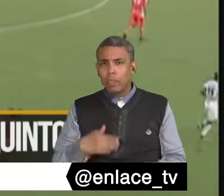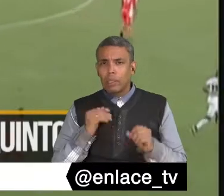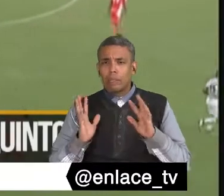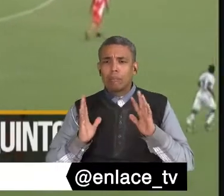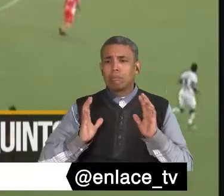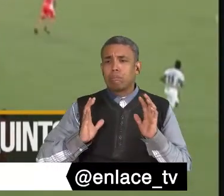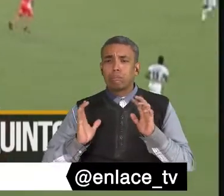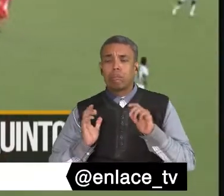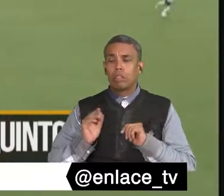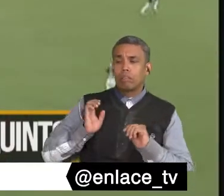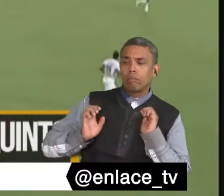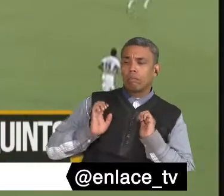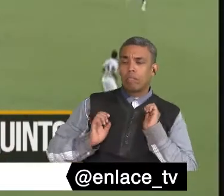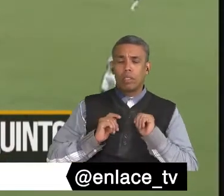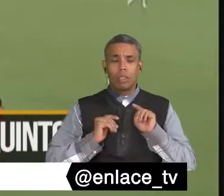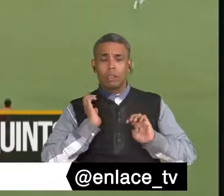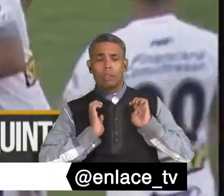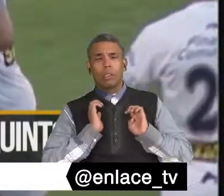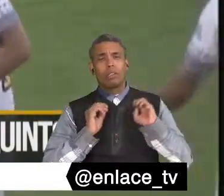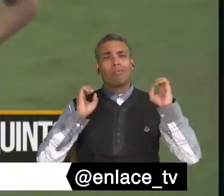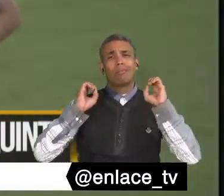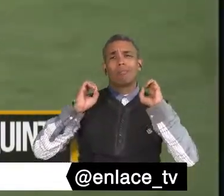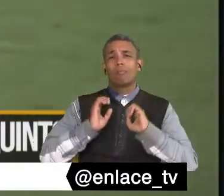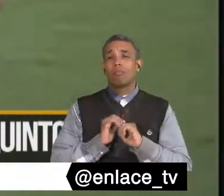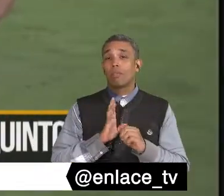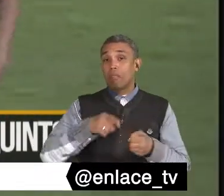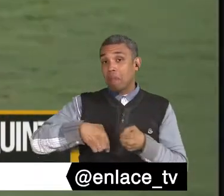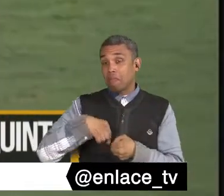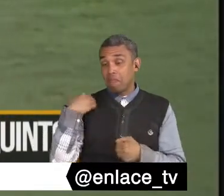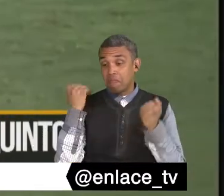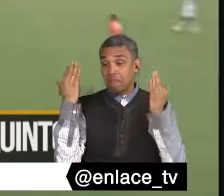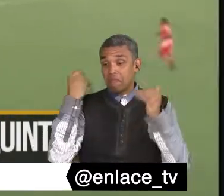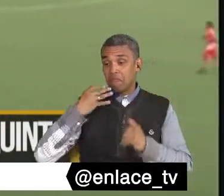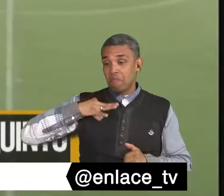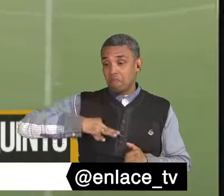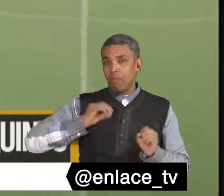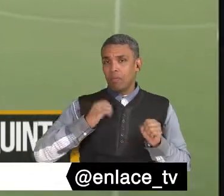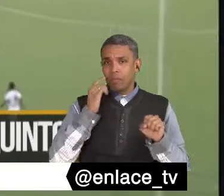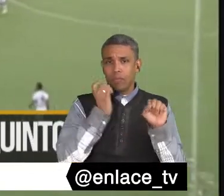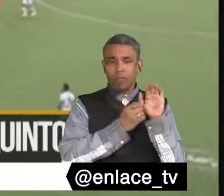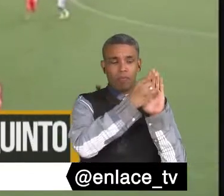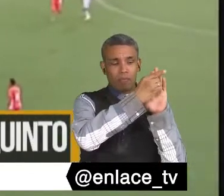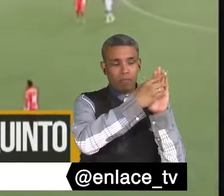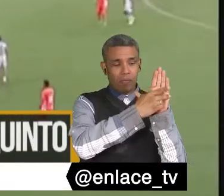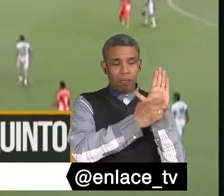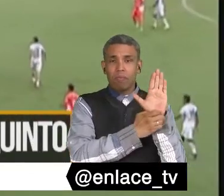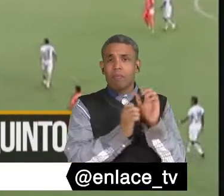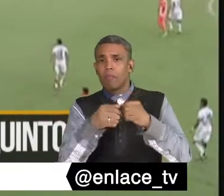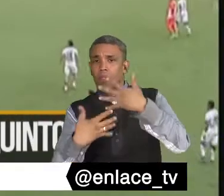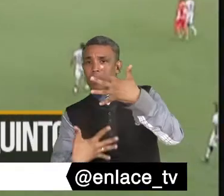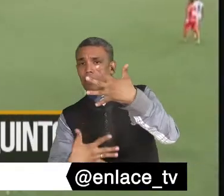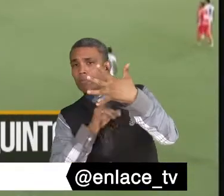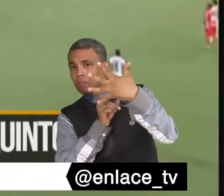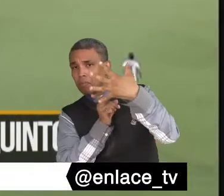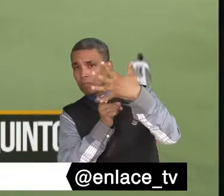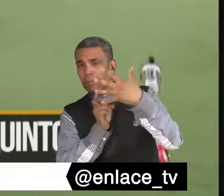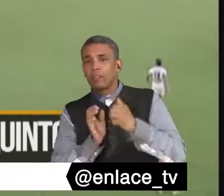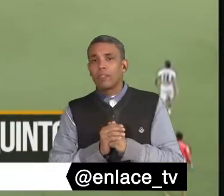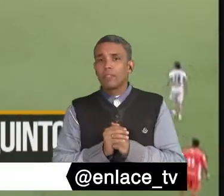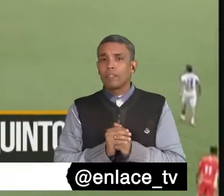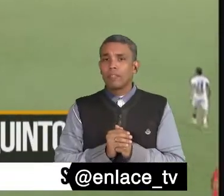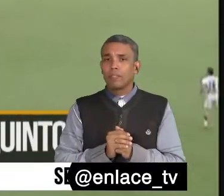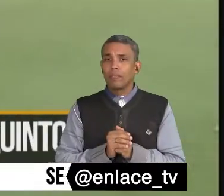en la zona defensiva. Un 0-0 que favorece a Alianza Petrolera, que ahora está entre los 8 ubicado en el quinto puesto del campeonato. Considera la prensa que debe